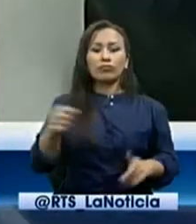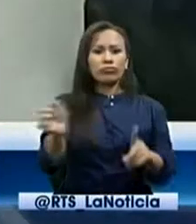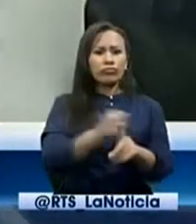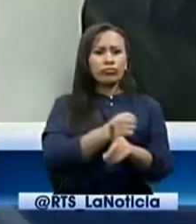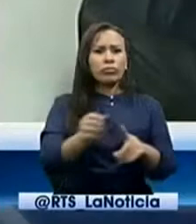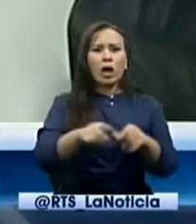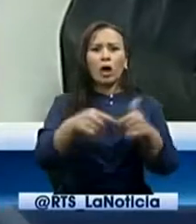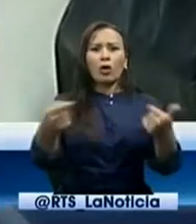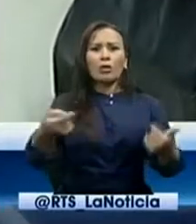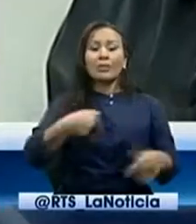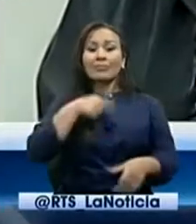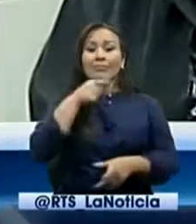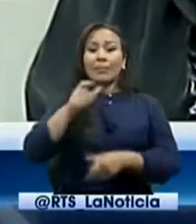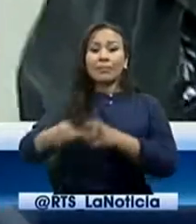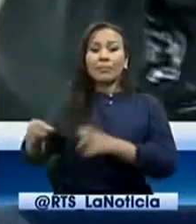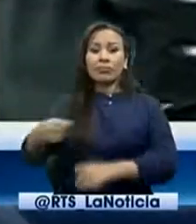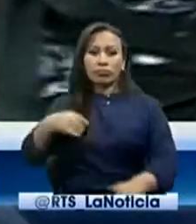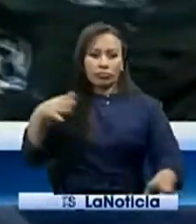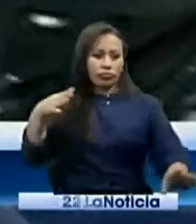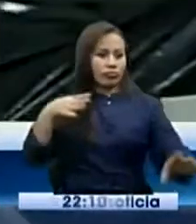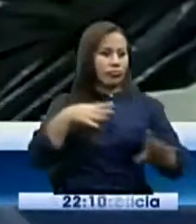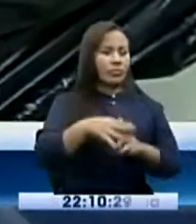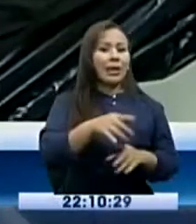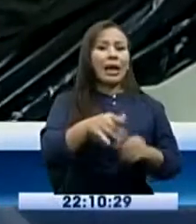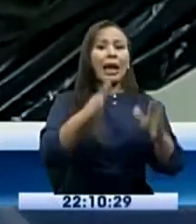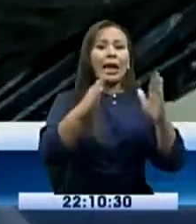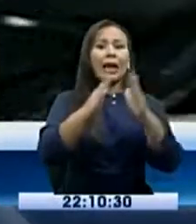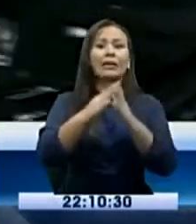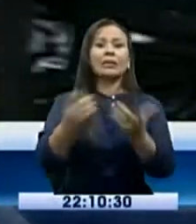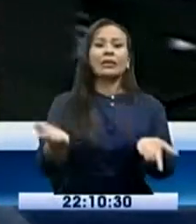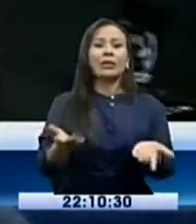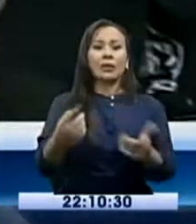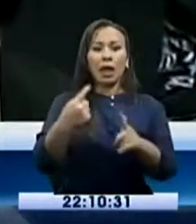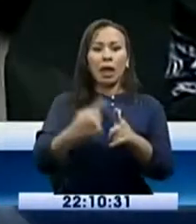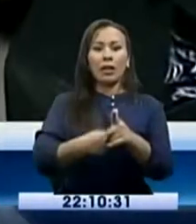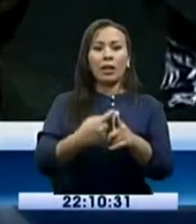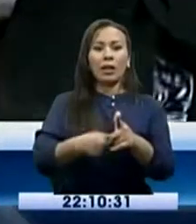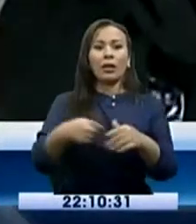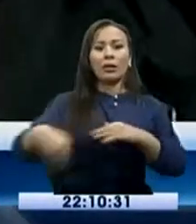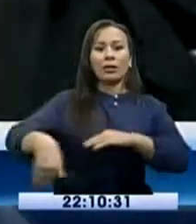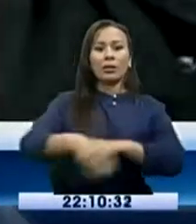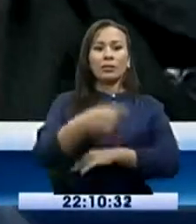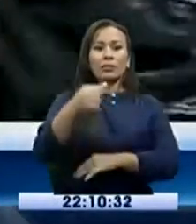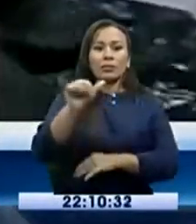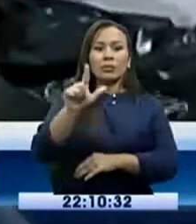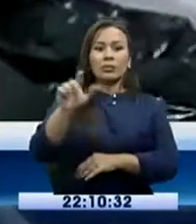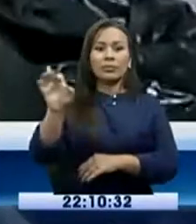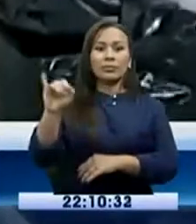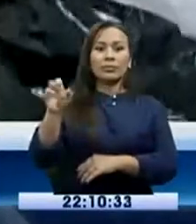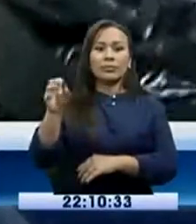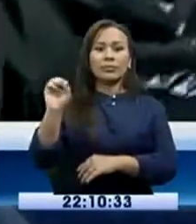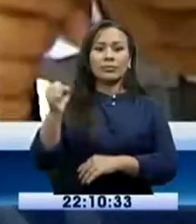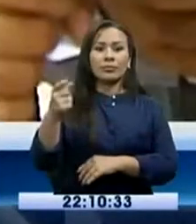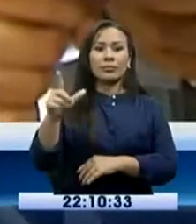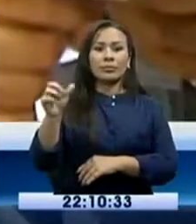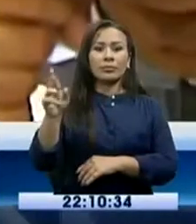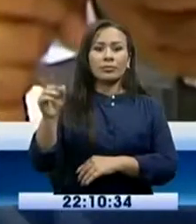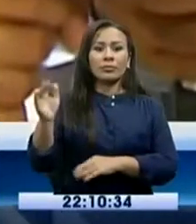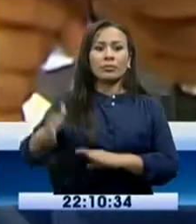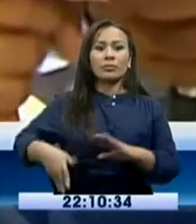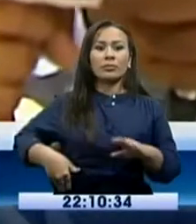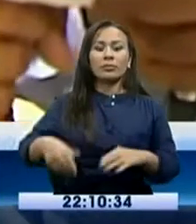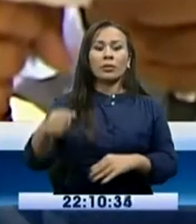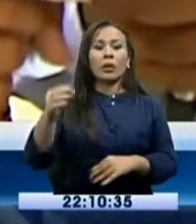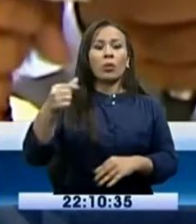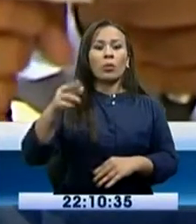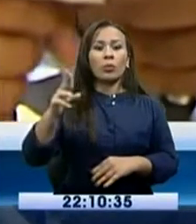organizado durante un allanamiento a una habitación de casa rentera en Gallegos Lara y Venezuela, en Guayaquil. Una vez en